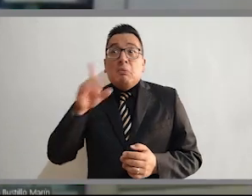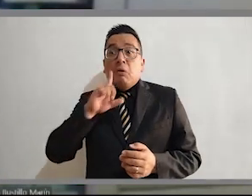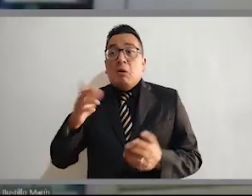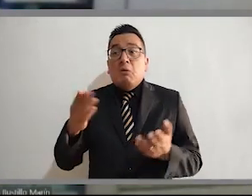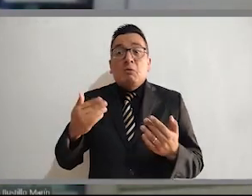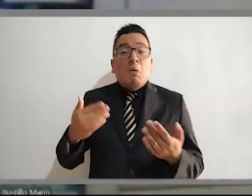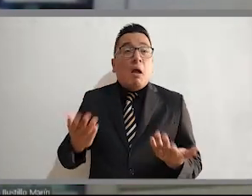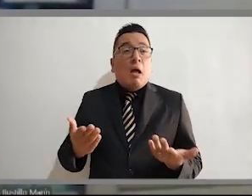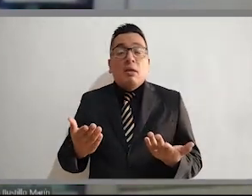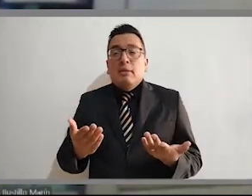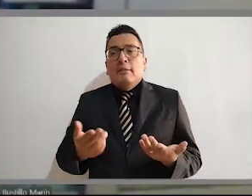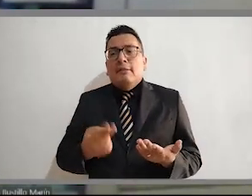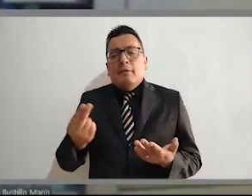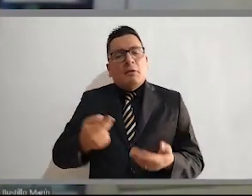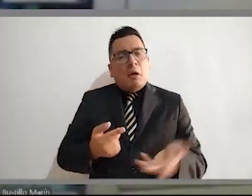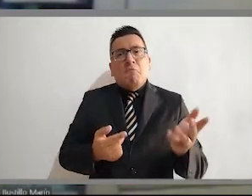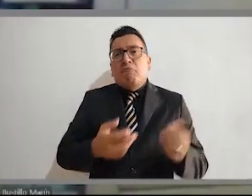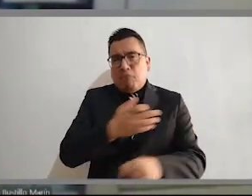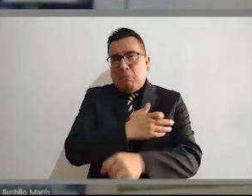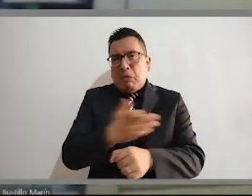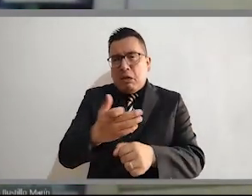es violencia. ¿Y por qué?